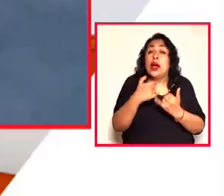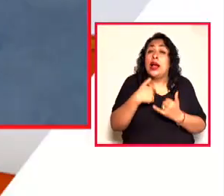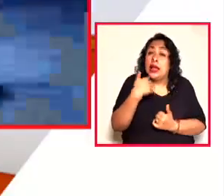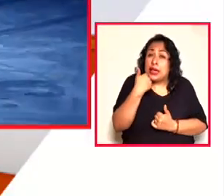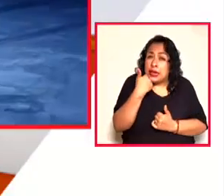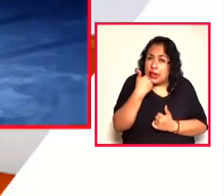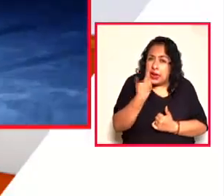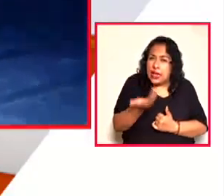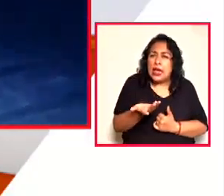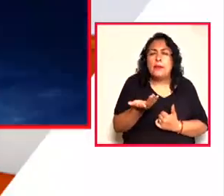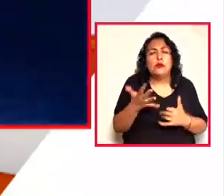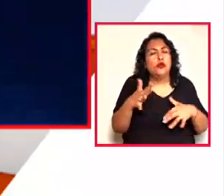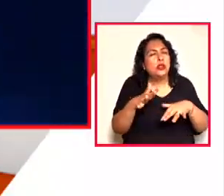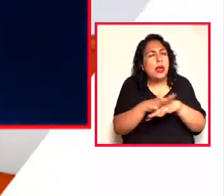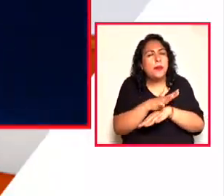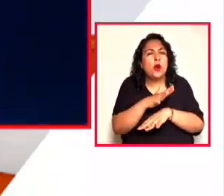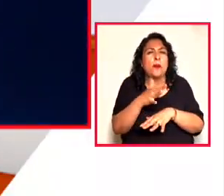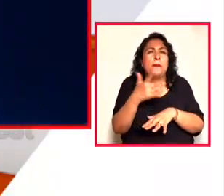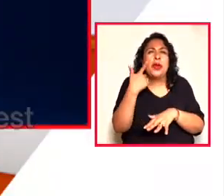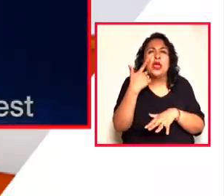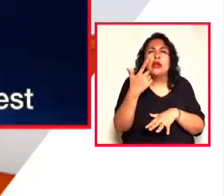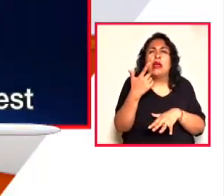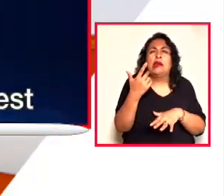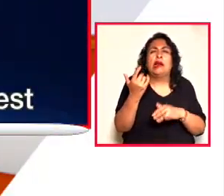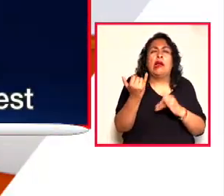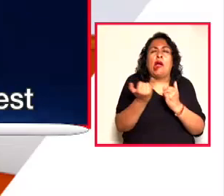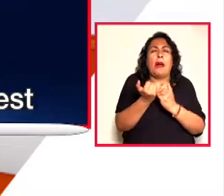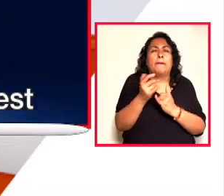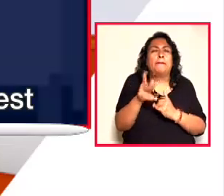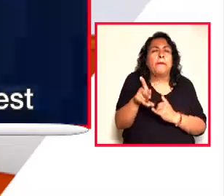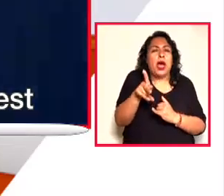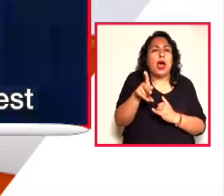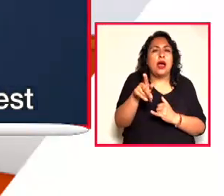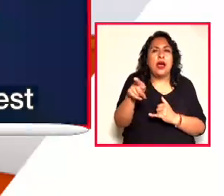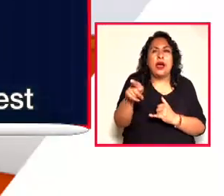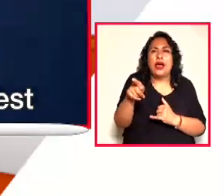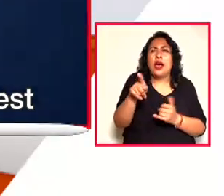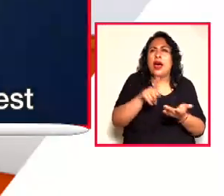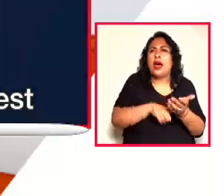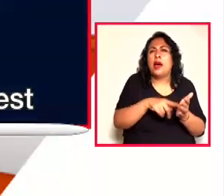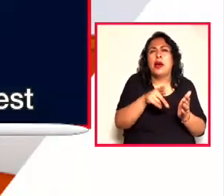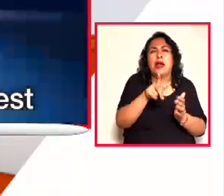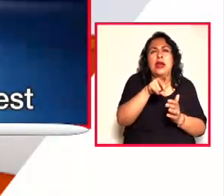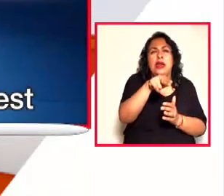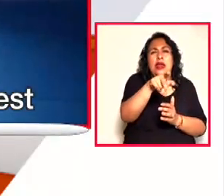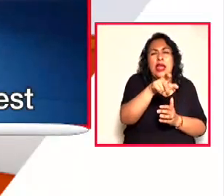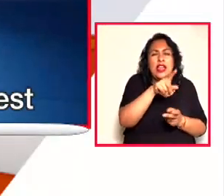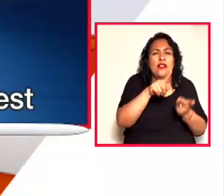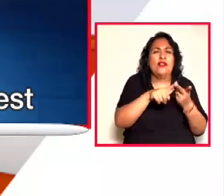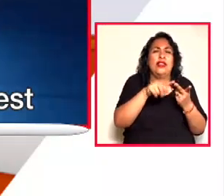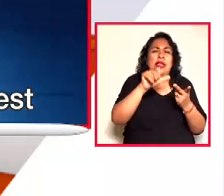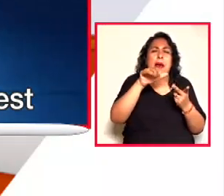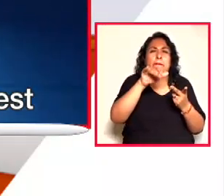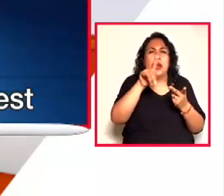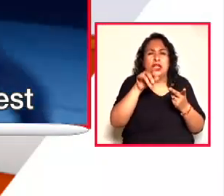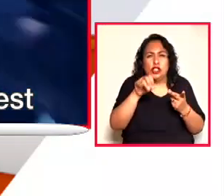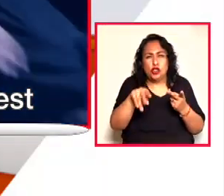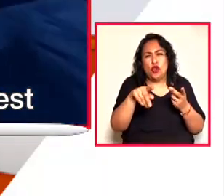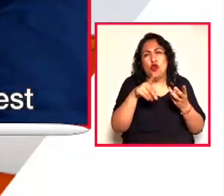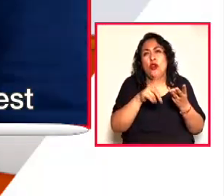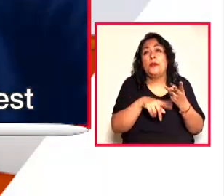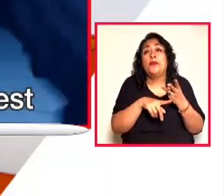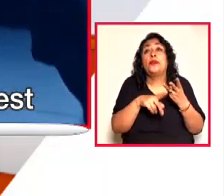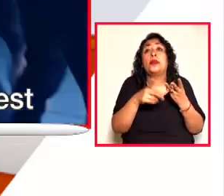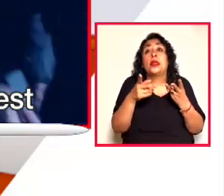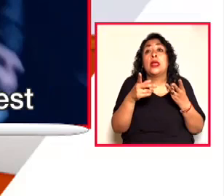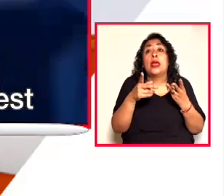hacia emular estos dispositivos de plataformas que ya existen como Netflix, Amazon, como a este tipo de pago